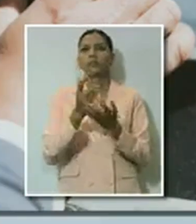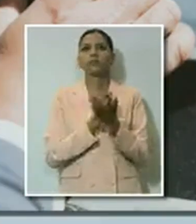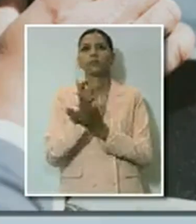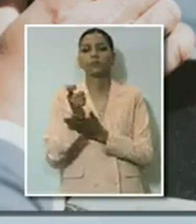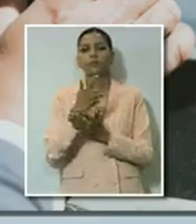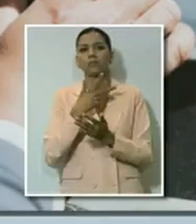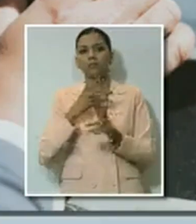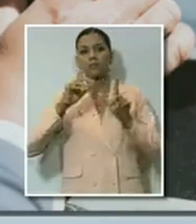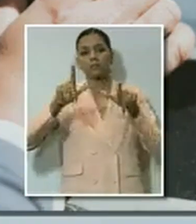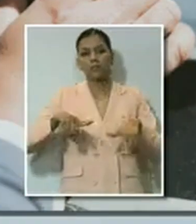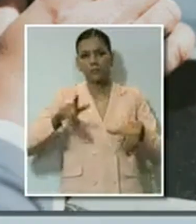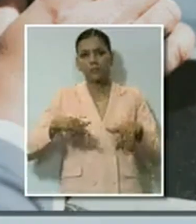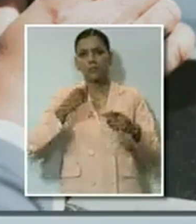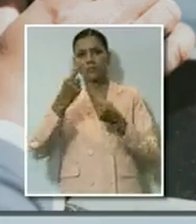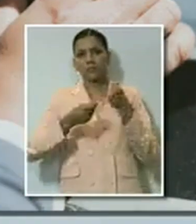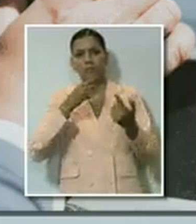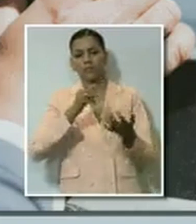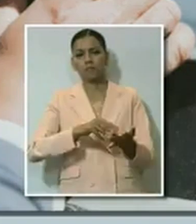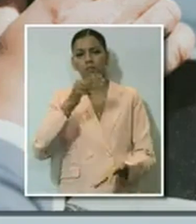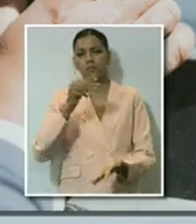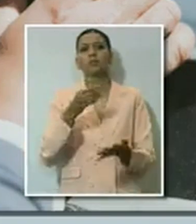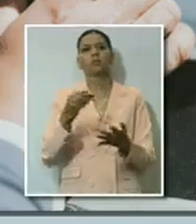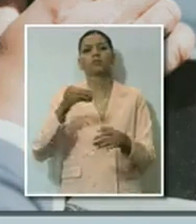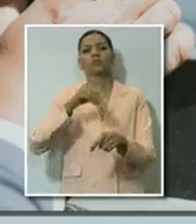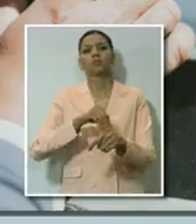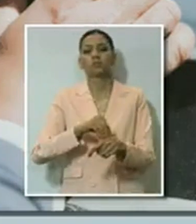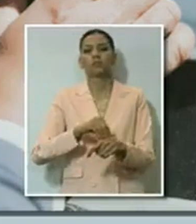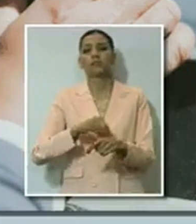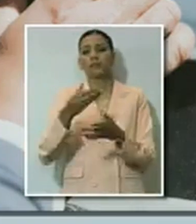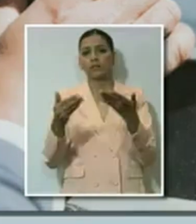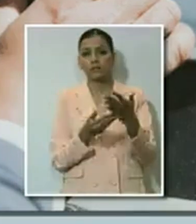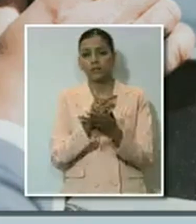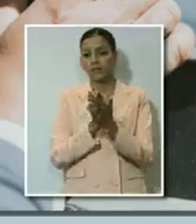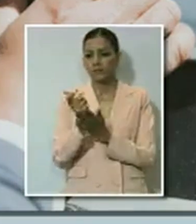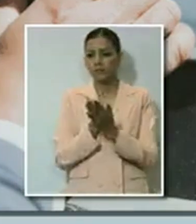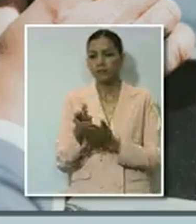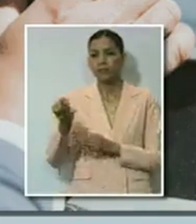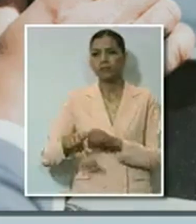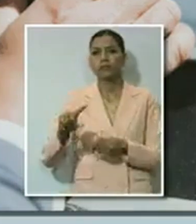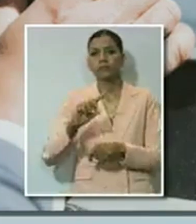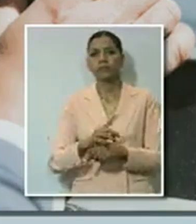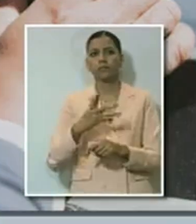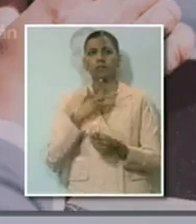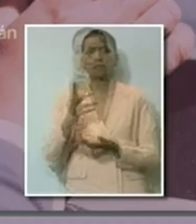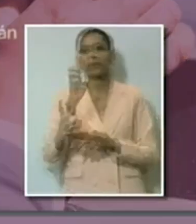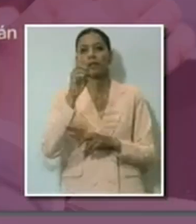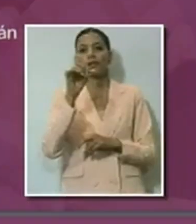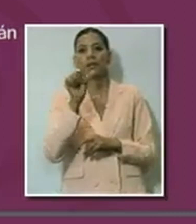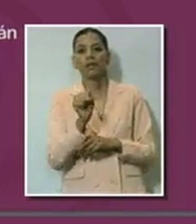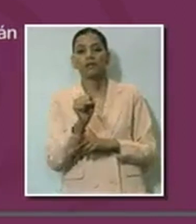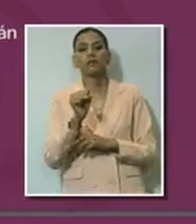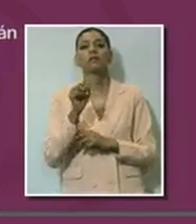los servicios de taxi, quienes también podrán adherirse a las plataformas móviles para seguir brindando al servicio de traslado de personas.